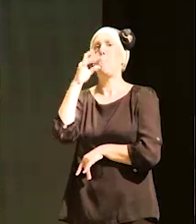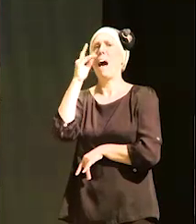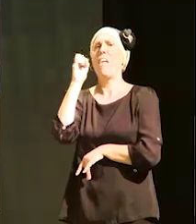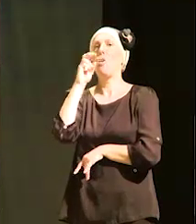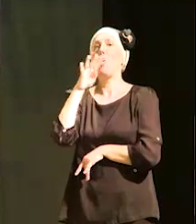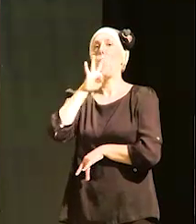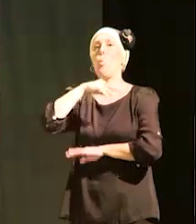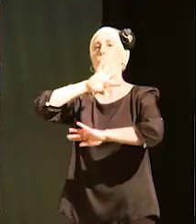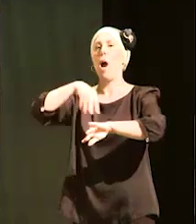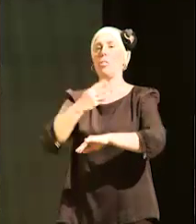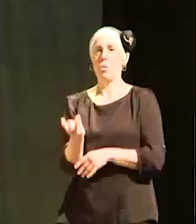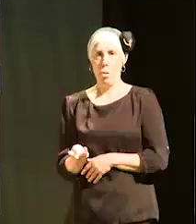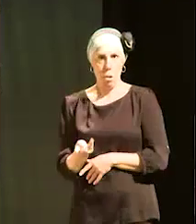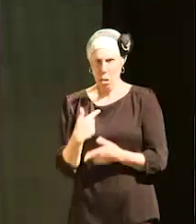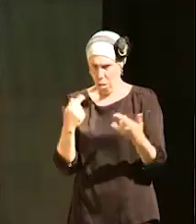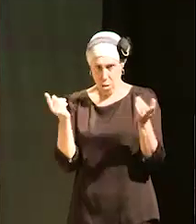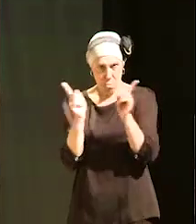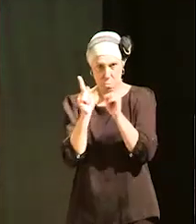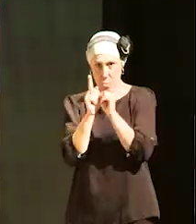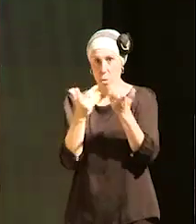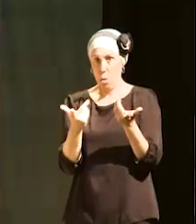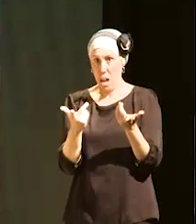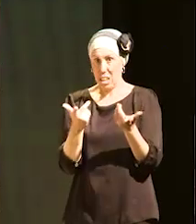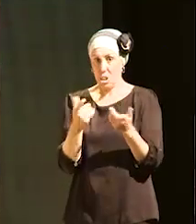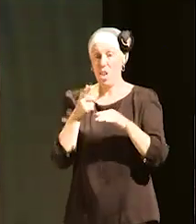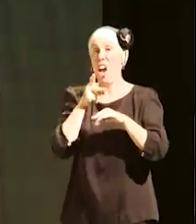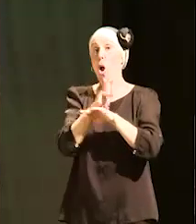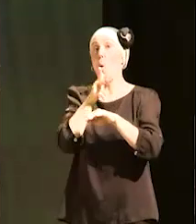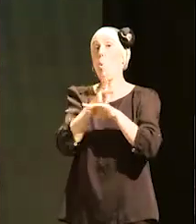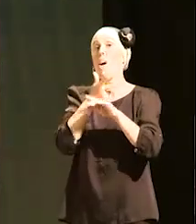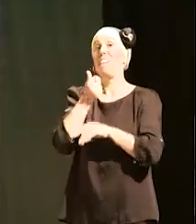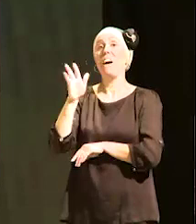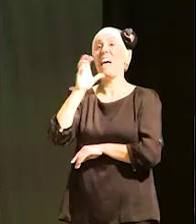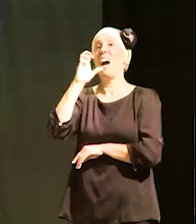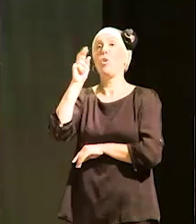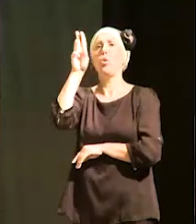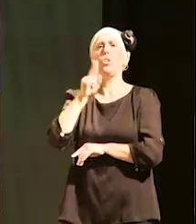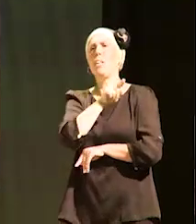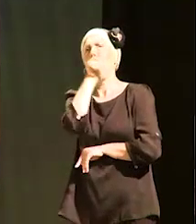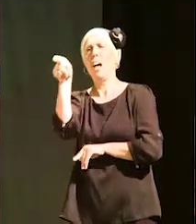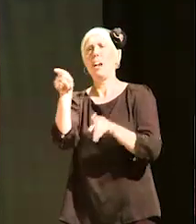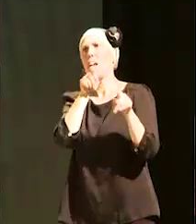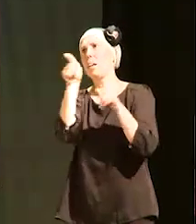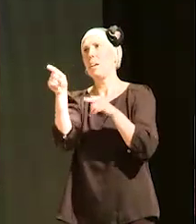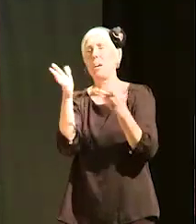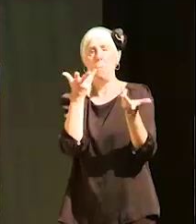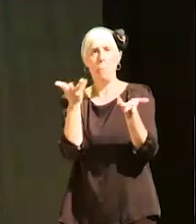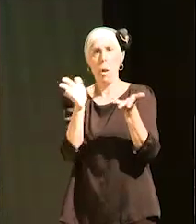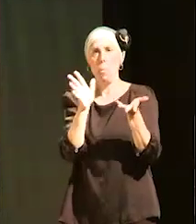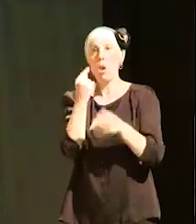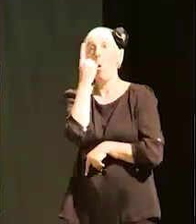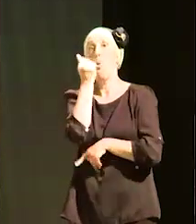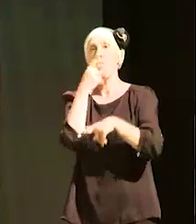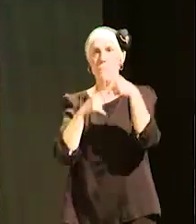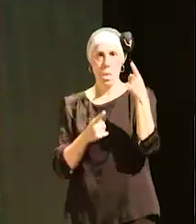lo sabe no es nada para llegar de guatemala costa rica podrían ser una que un día y